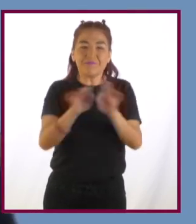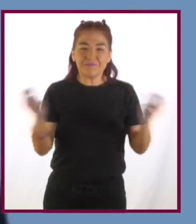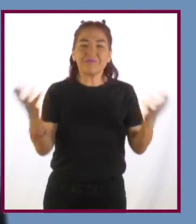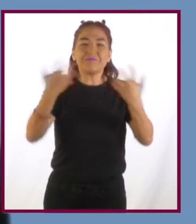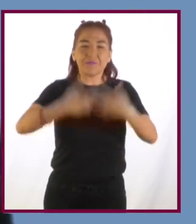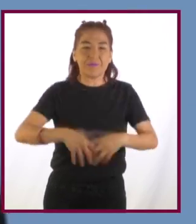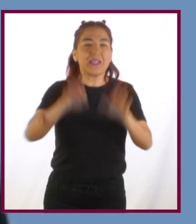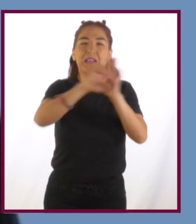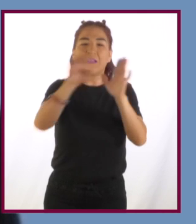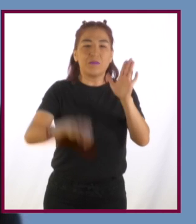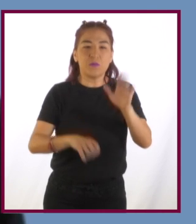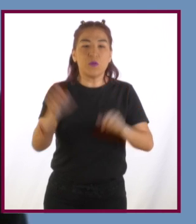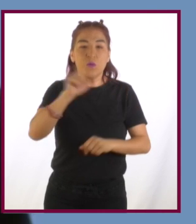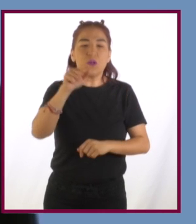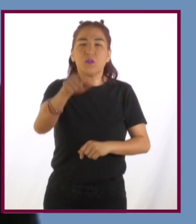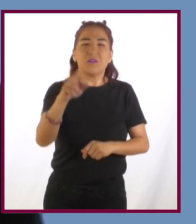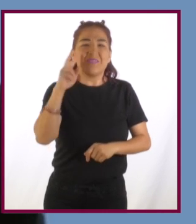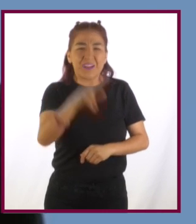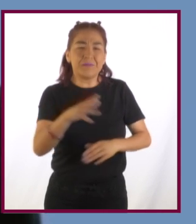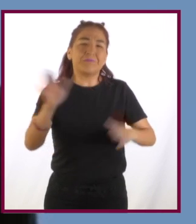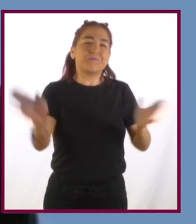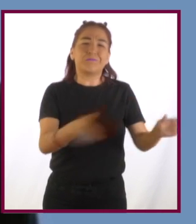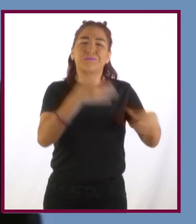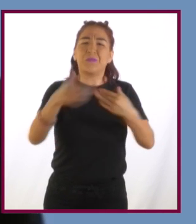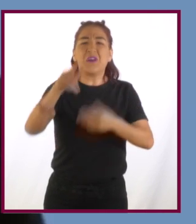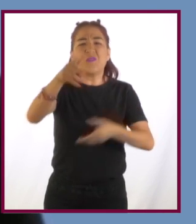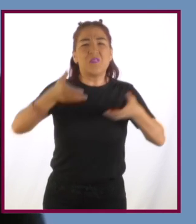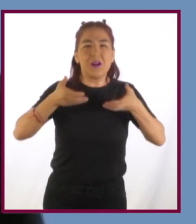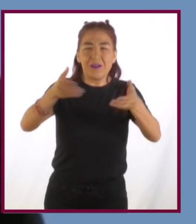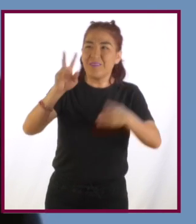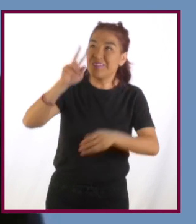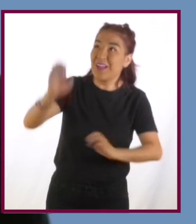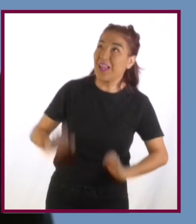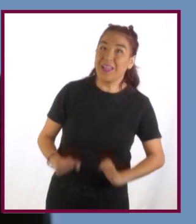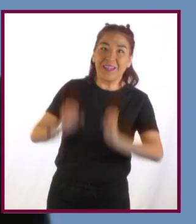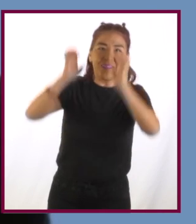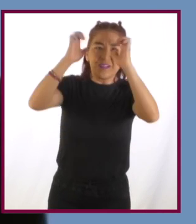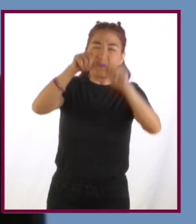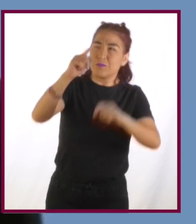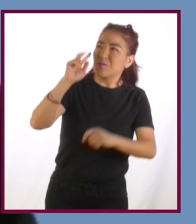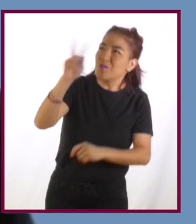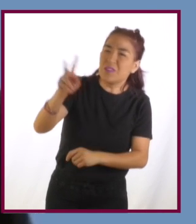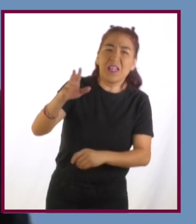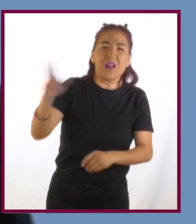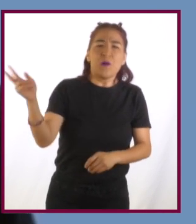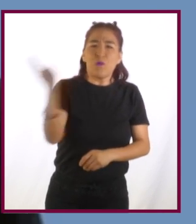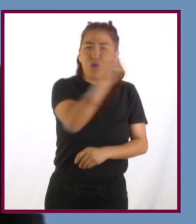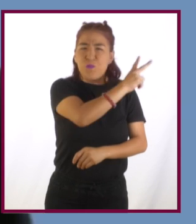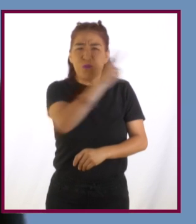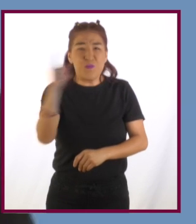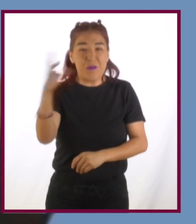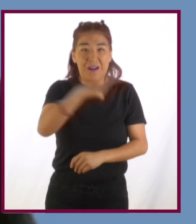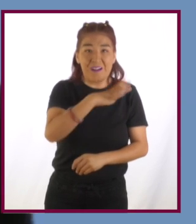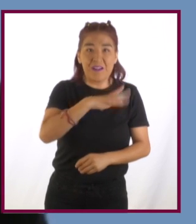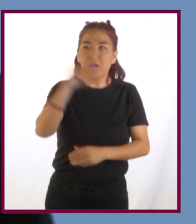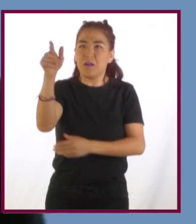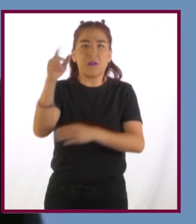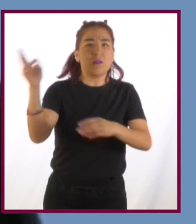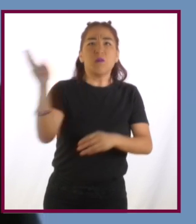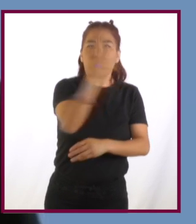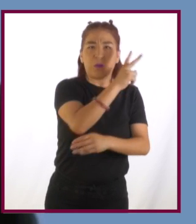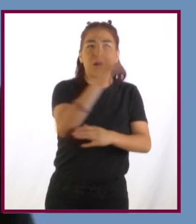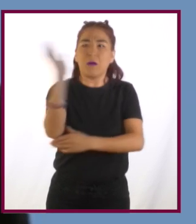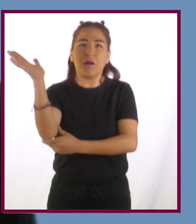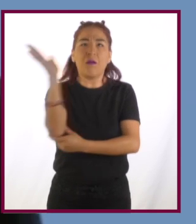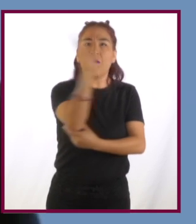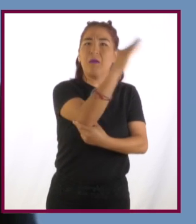cosa fundamental. Y, por ejemplo, cada vez que vamos caminando por la calle y vemos un edificio y hay mucho viento y